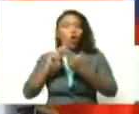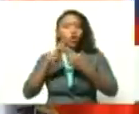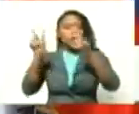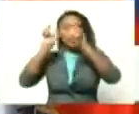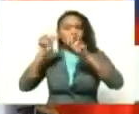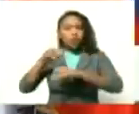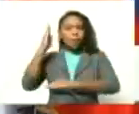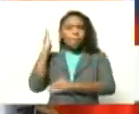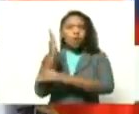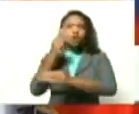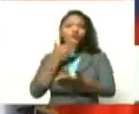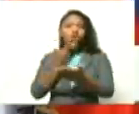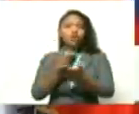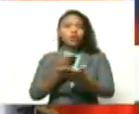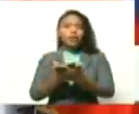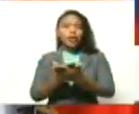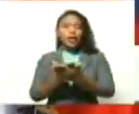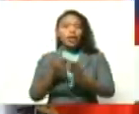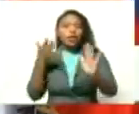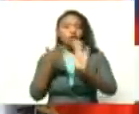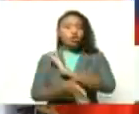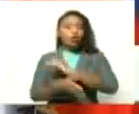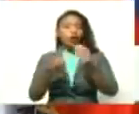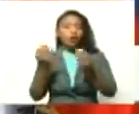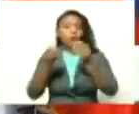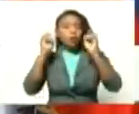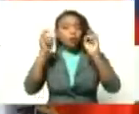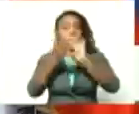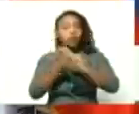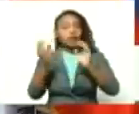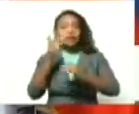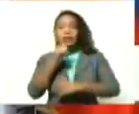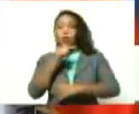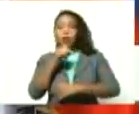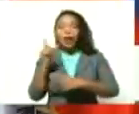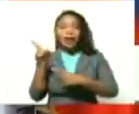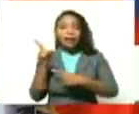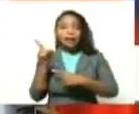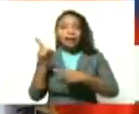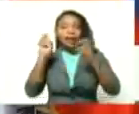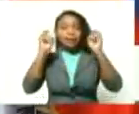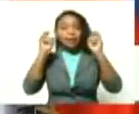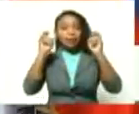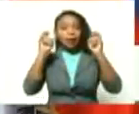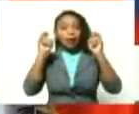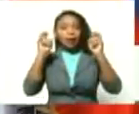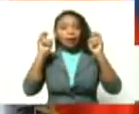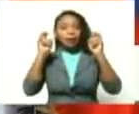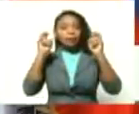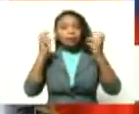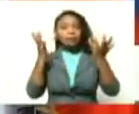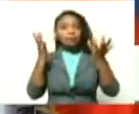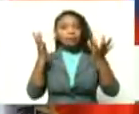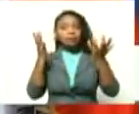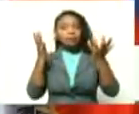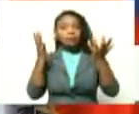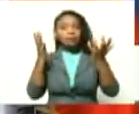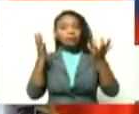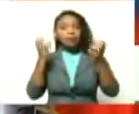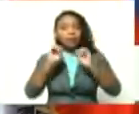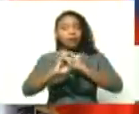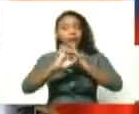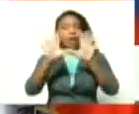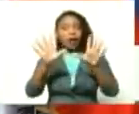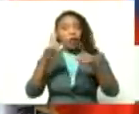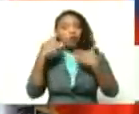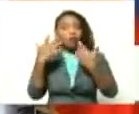penal, solicita el sobreseimiento de la causa sin tener en las actas del expediente elementos de convicción